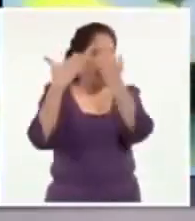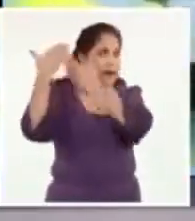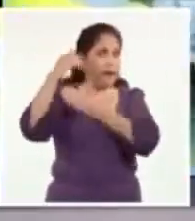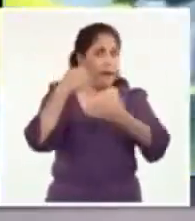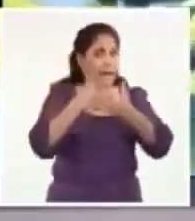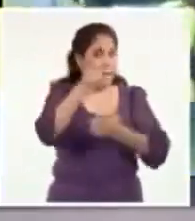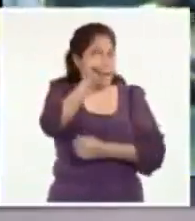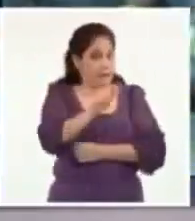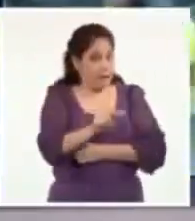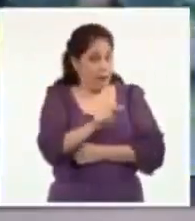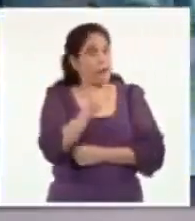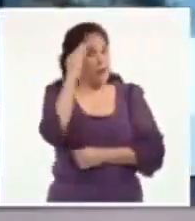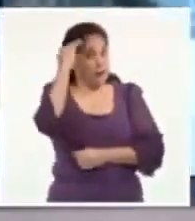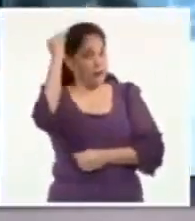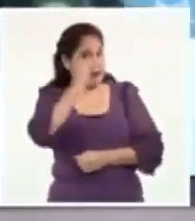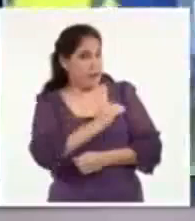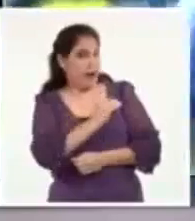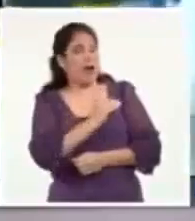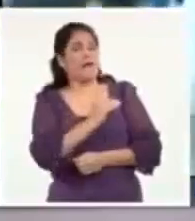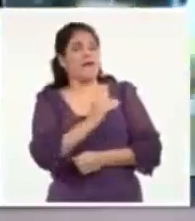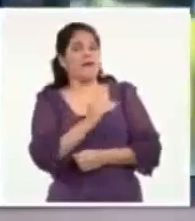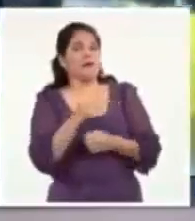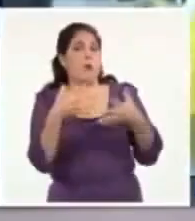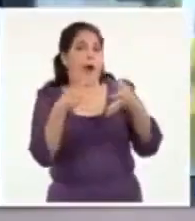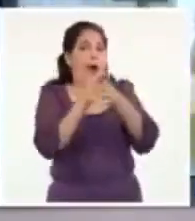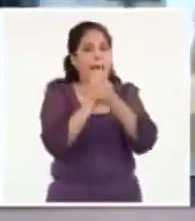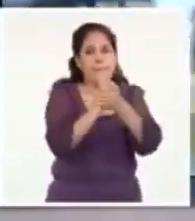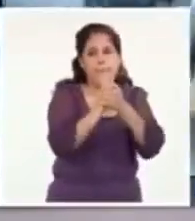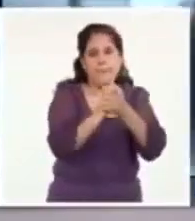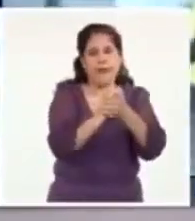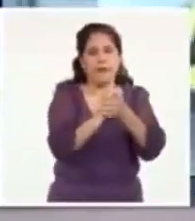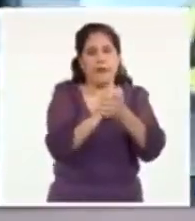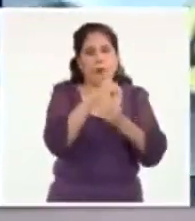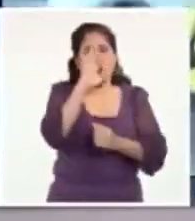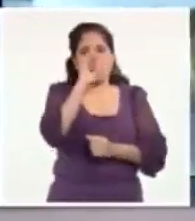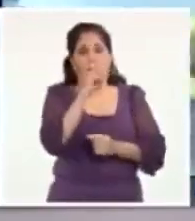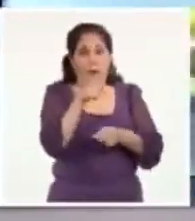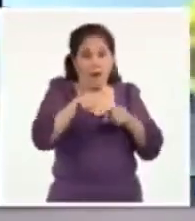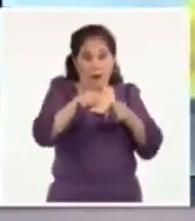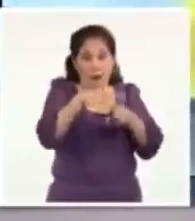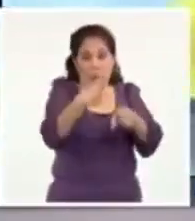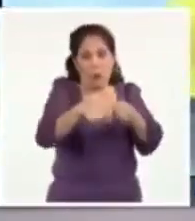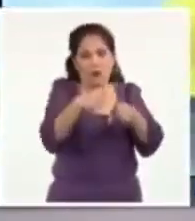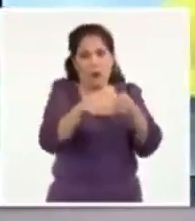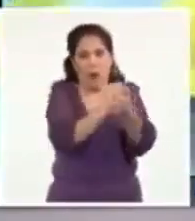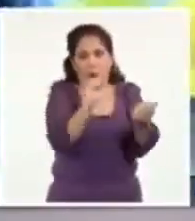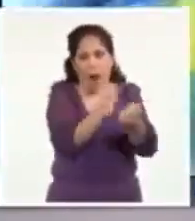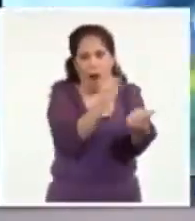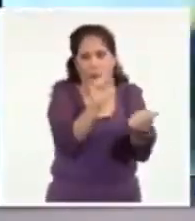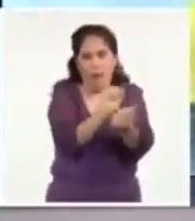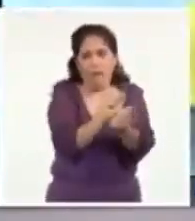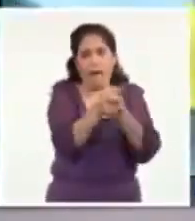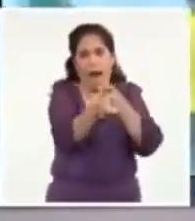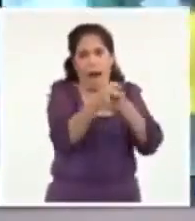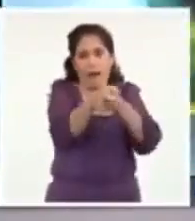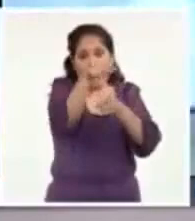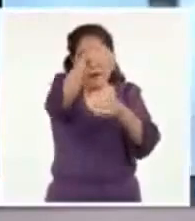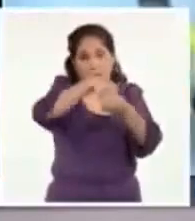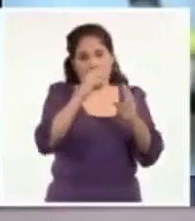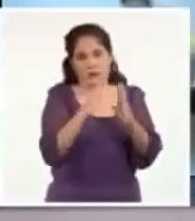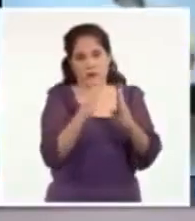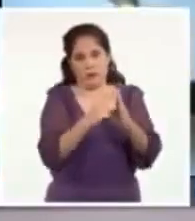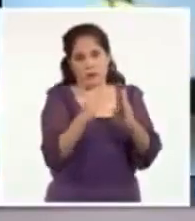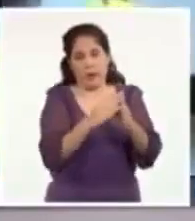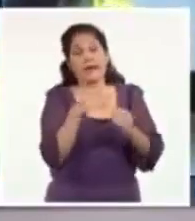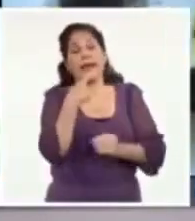abiertamente identificado con el Derrotado mandatario al que se le encontró todo tipo de materiales explosivo y armas en su casa y